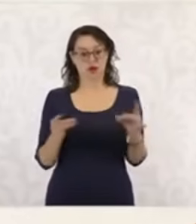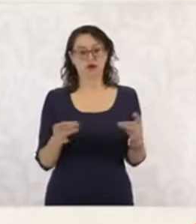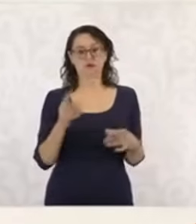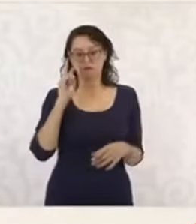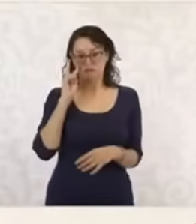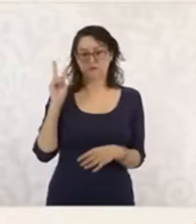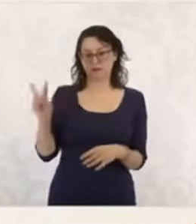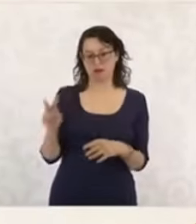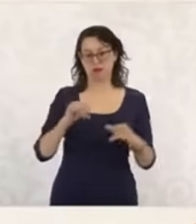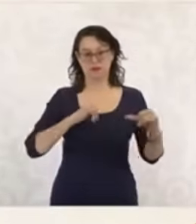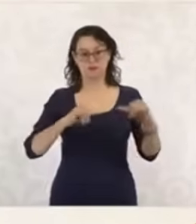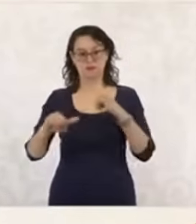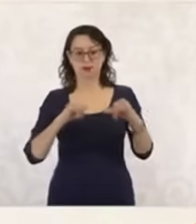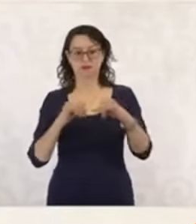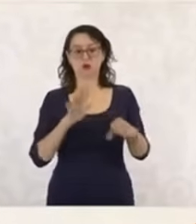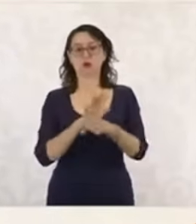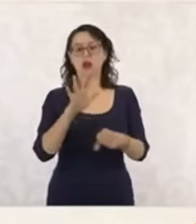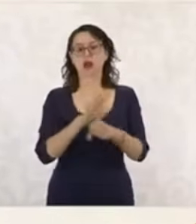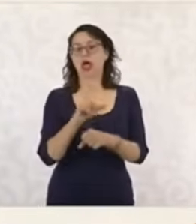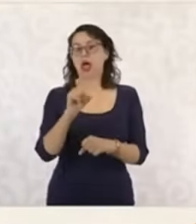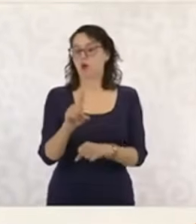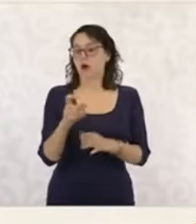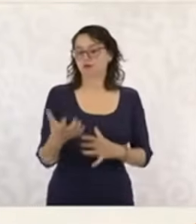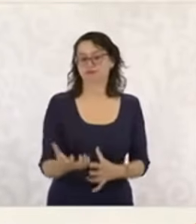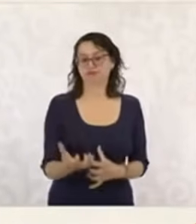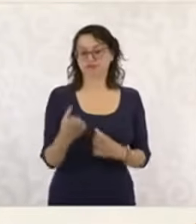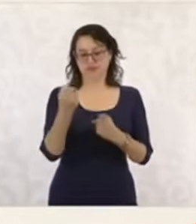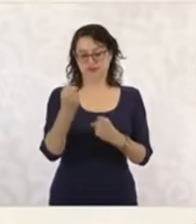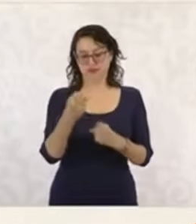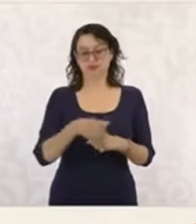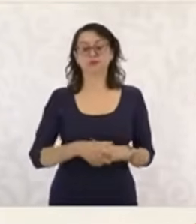reflejado, es la recuperación de volúmenes. Hemos recuperado